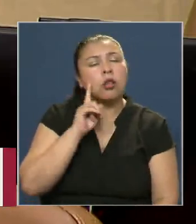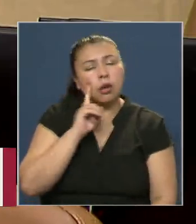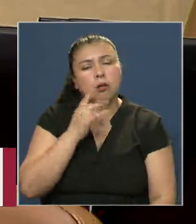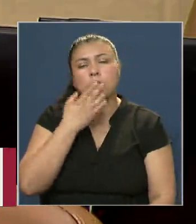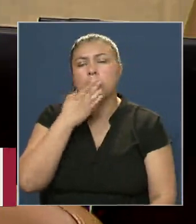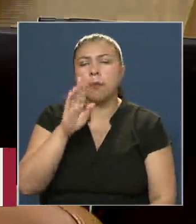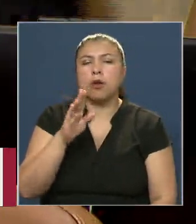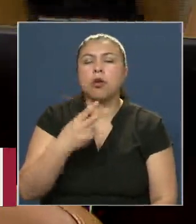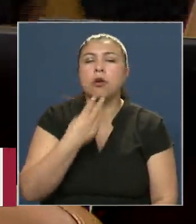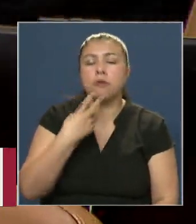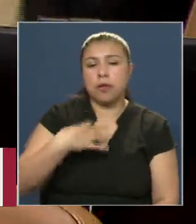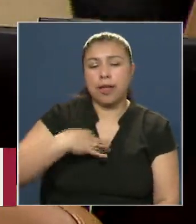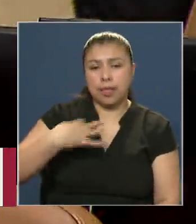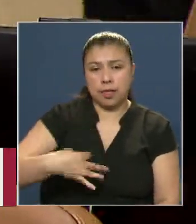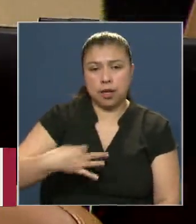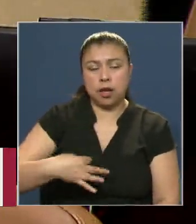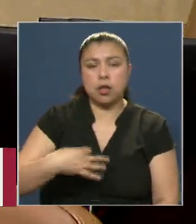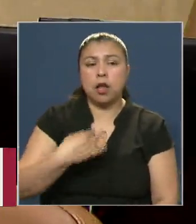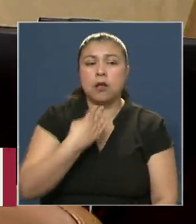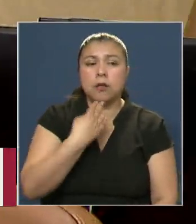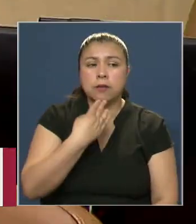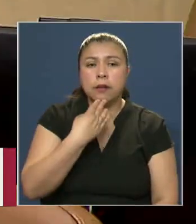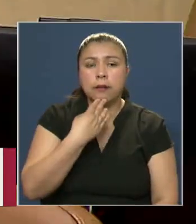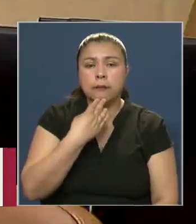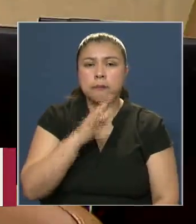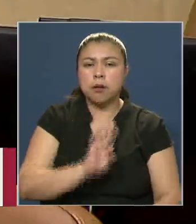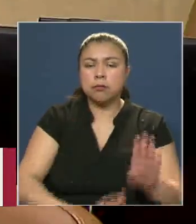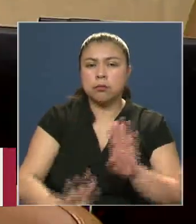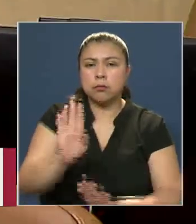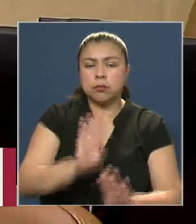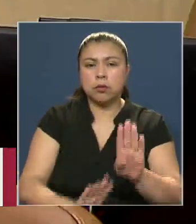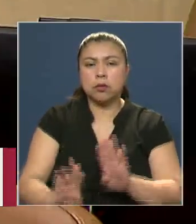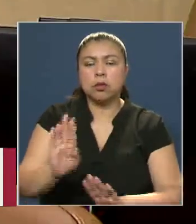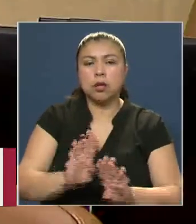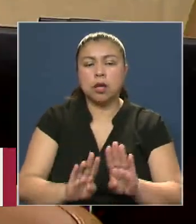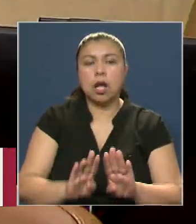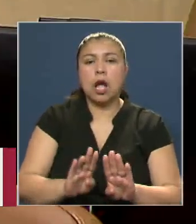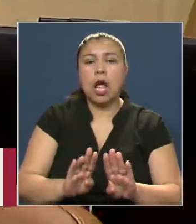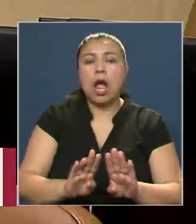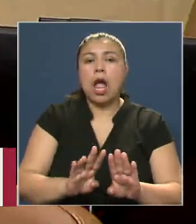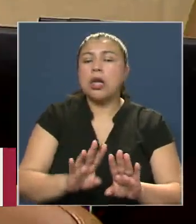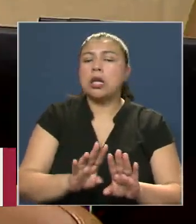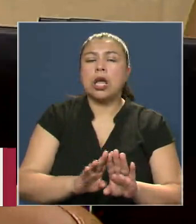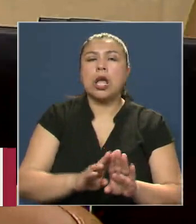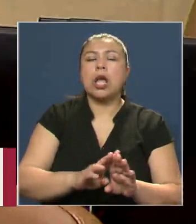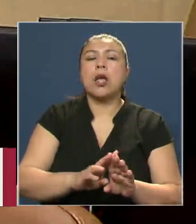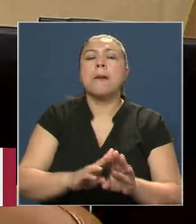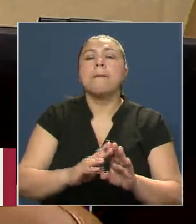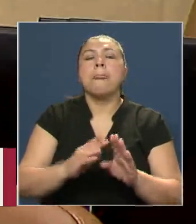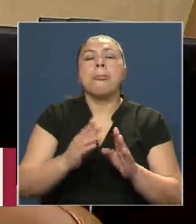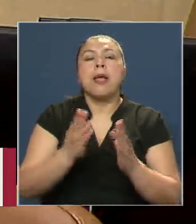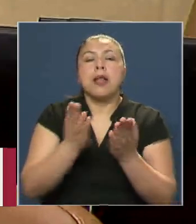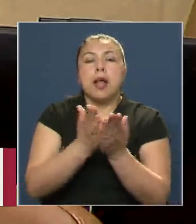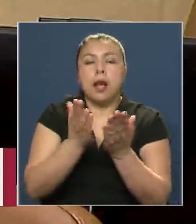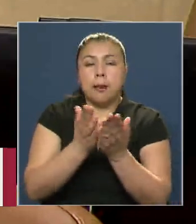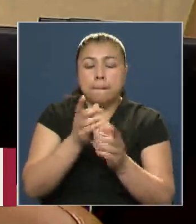digna. Ascribo también a proteger a quienes salen de la pobreza para que el Estado no les